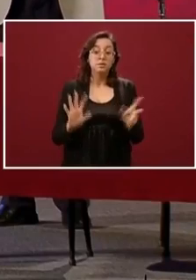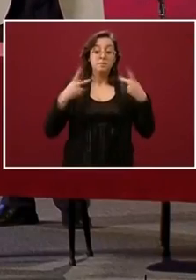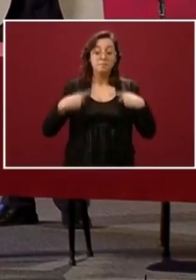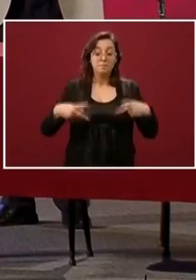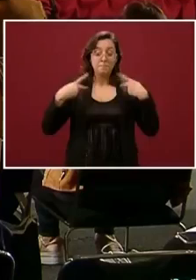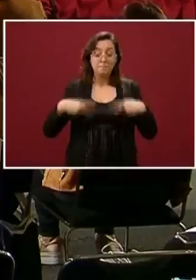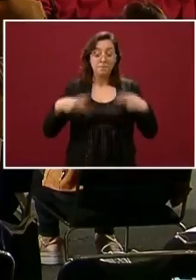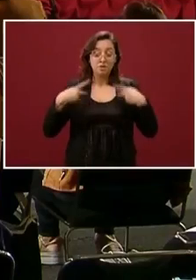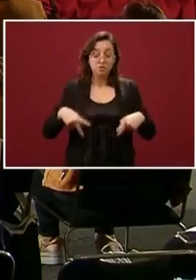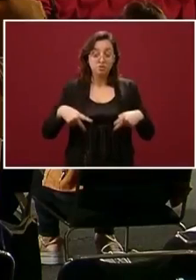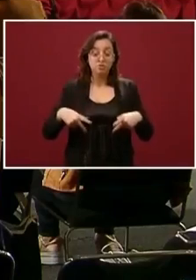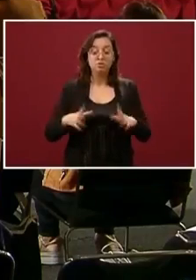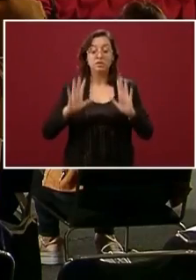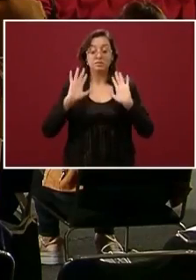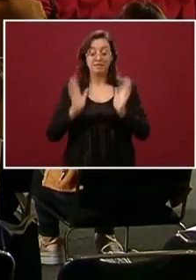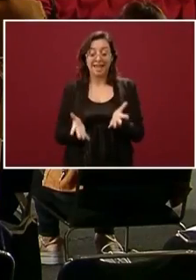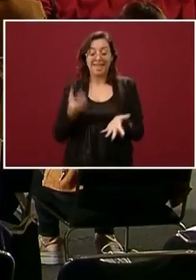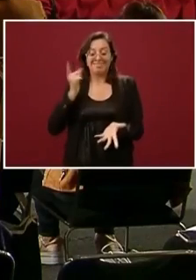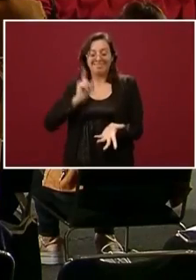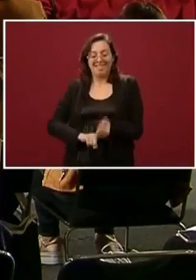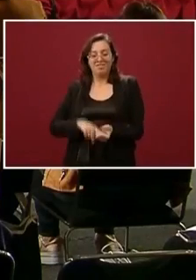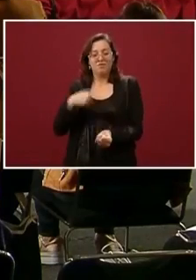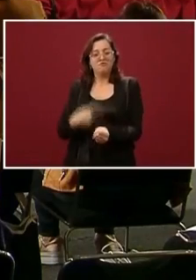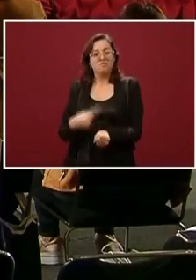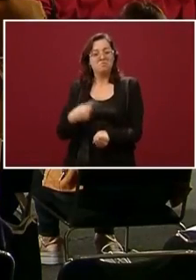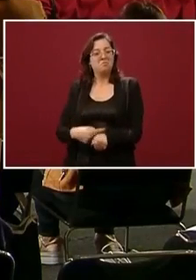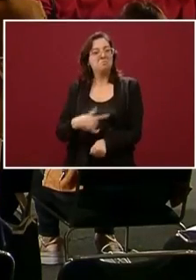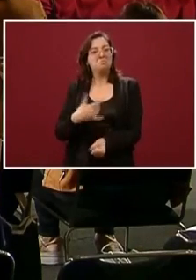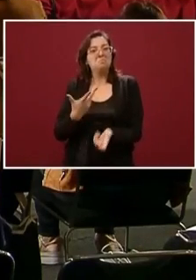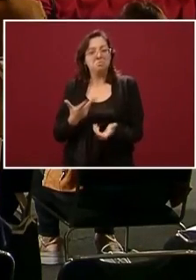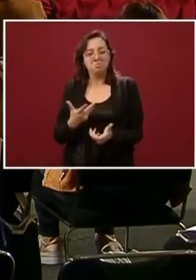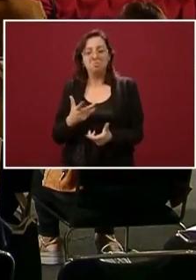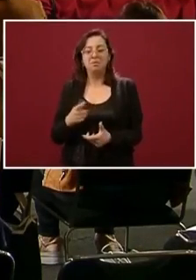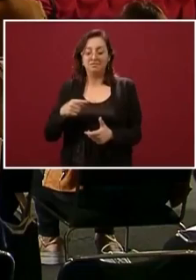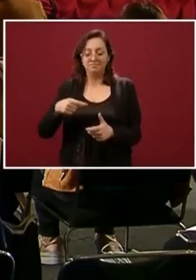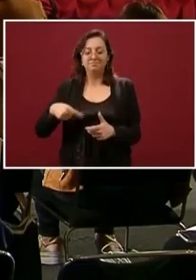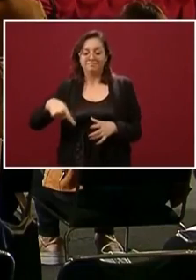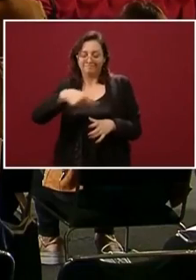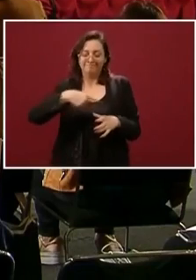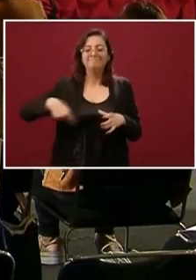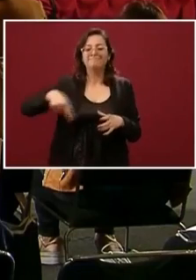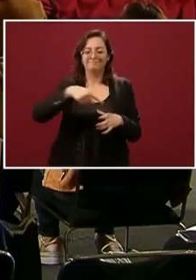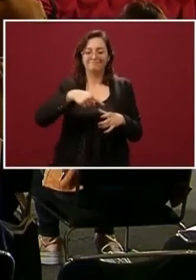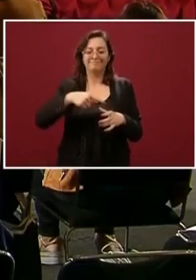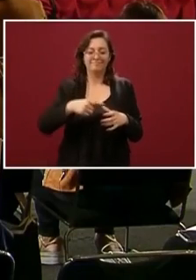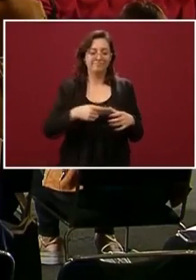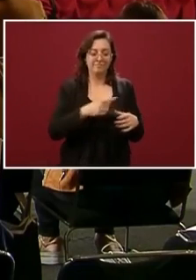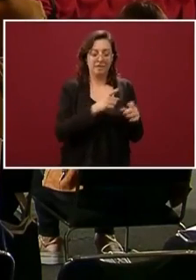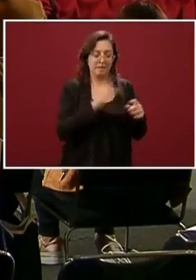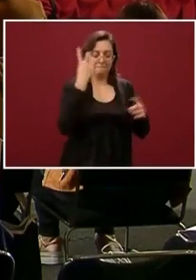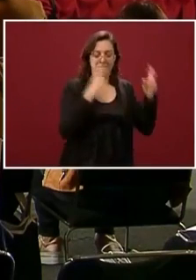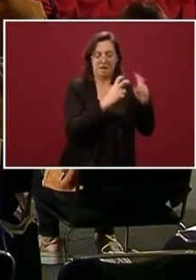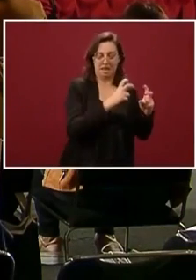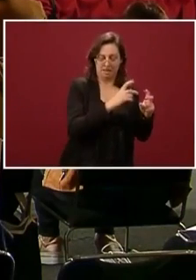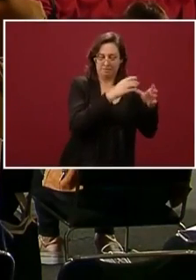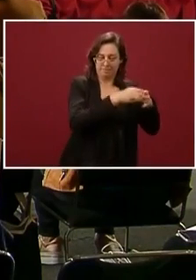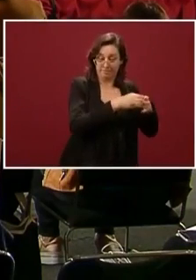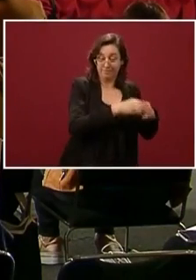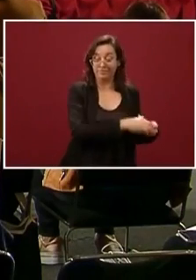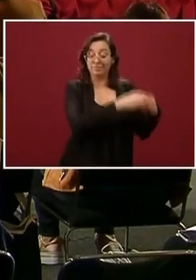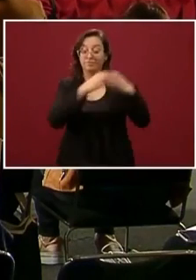en fases o en periodos de incubación de la enfermedad, es cuando entonces ahora estos casos asociados a importación generan a su vez